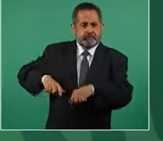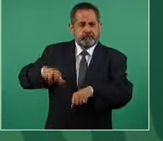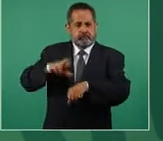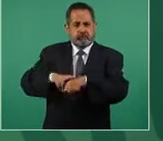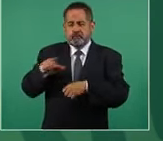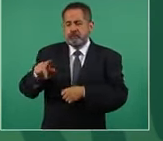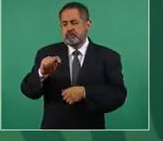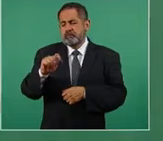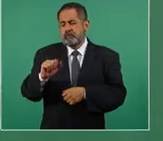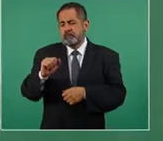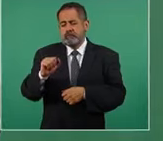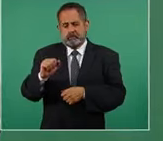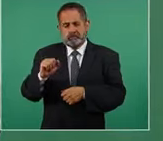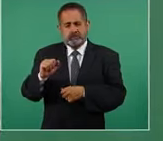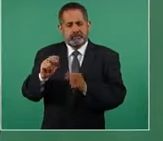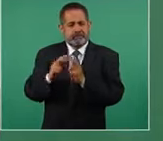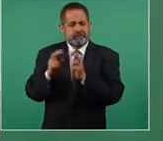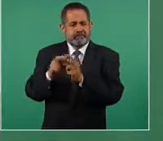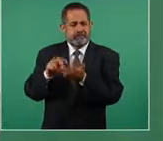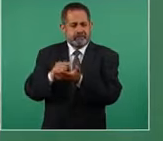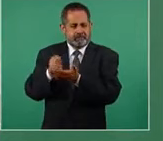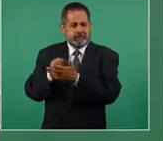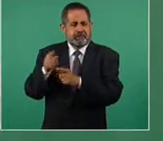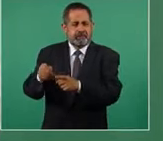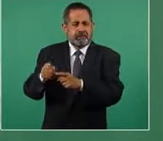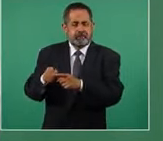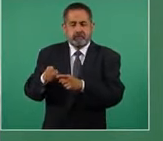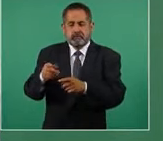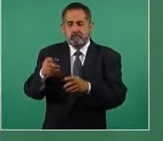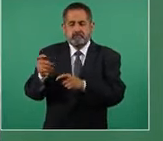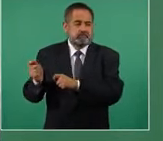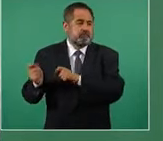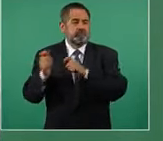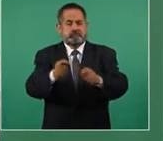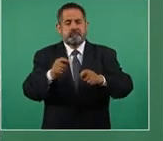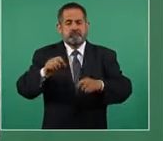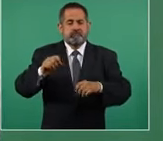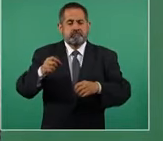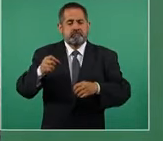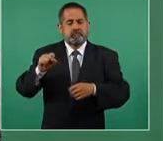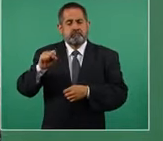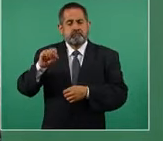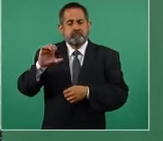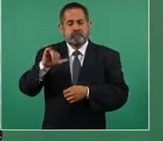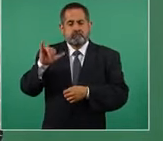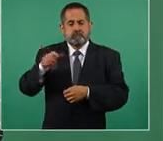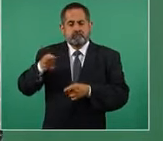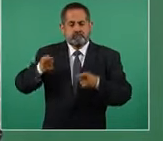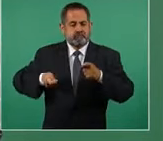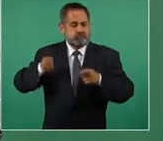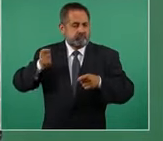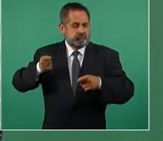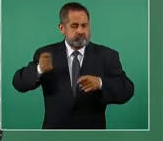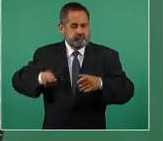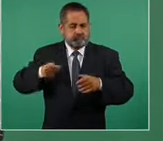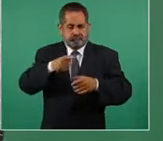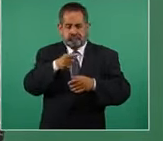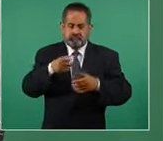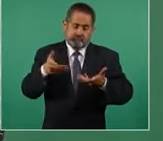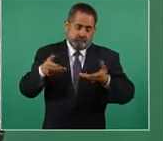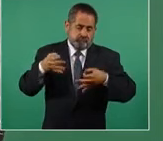de Tamaulipas, que es por lo que me preguntas, está en la corte, porque